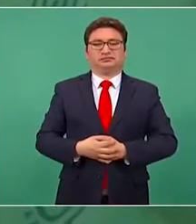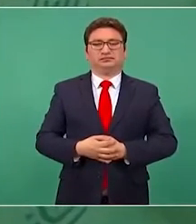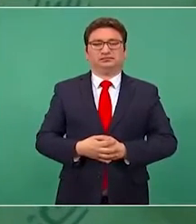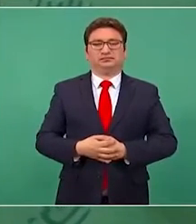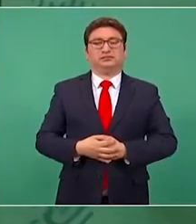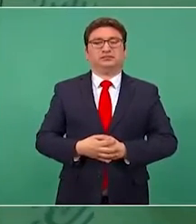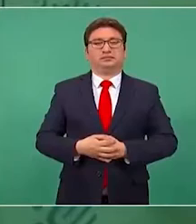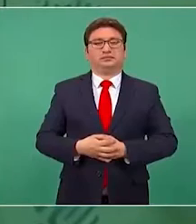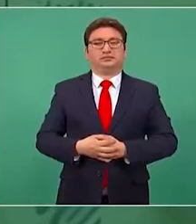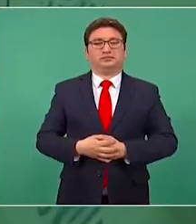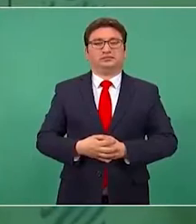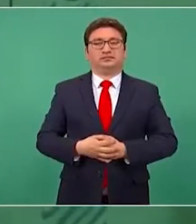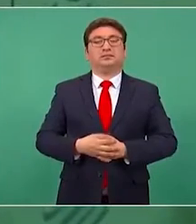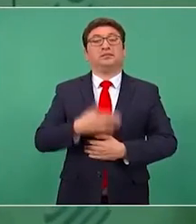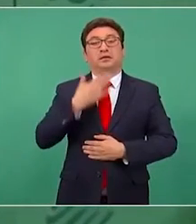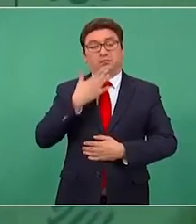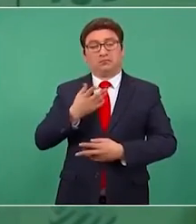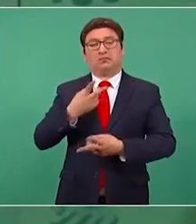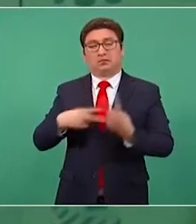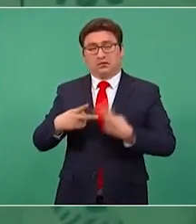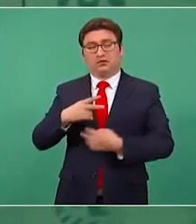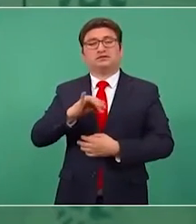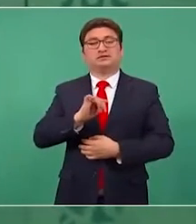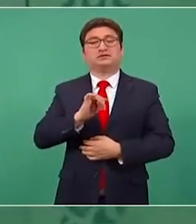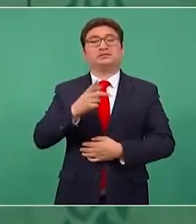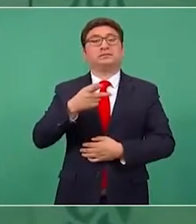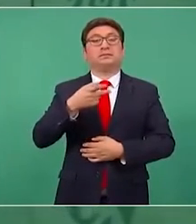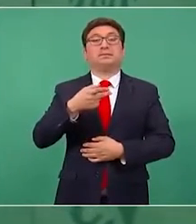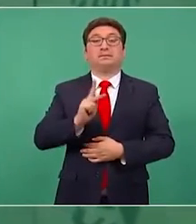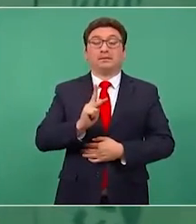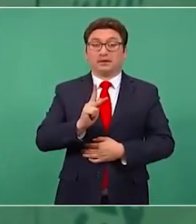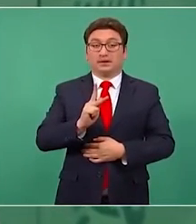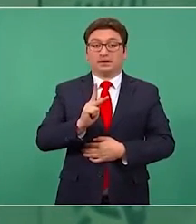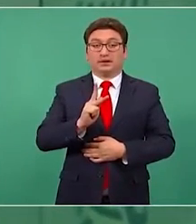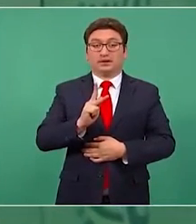bien recibidos, pero cero